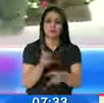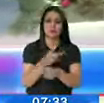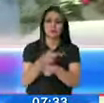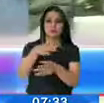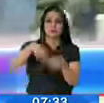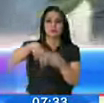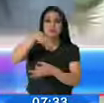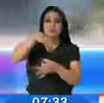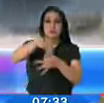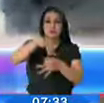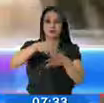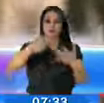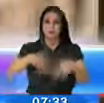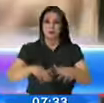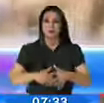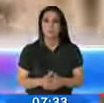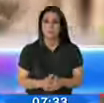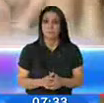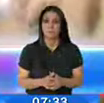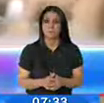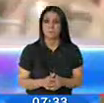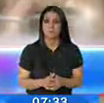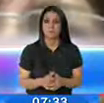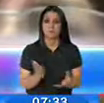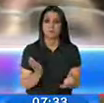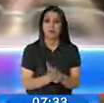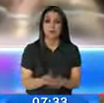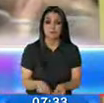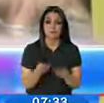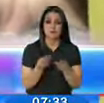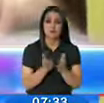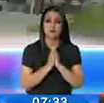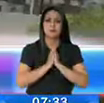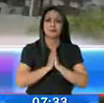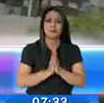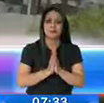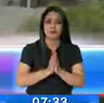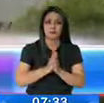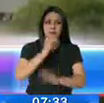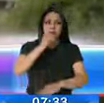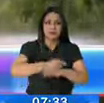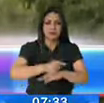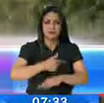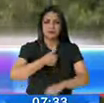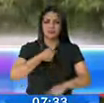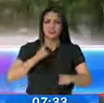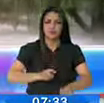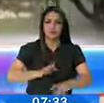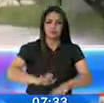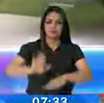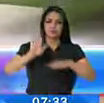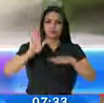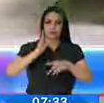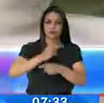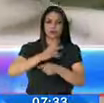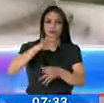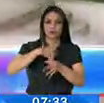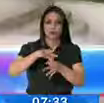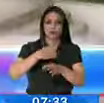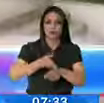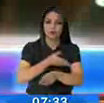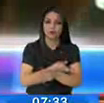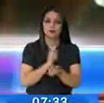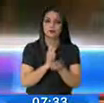Nacional Electoral CNE para, con acta en mano, exigir ser nombrada como funcionaria del organismo electoral, tras los cambios